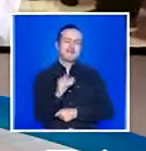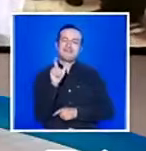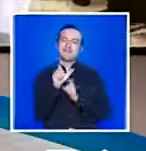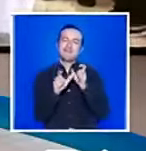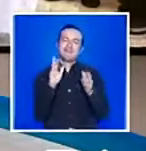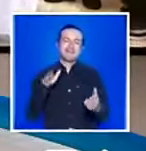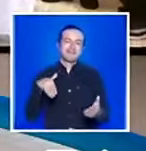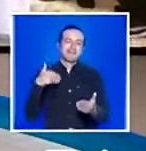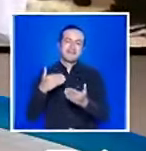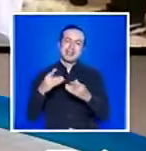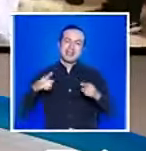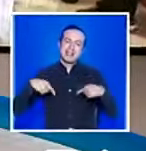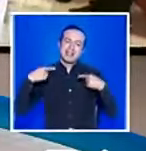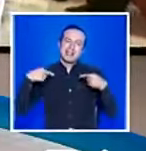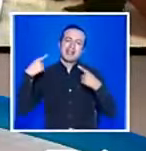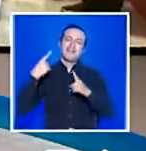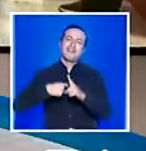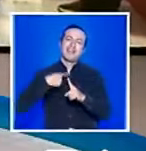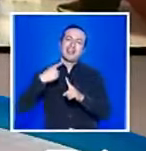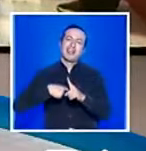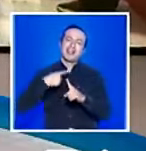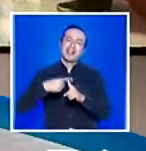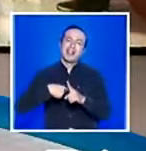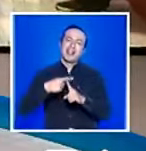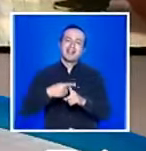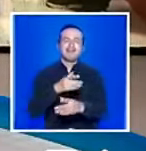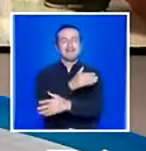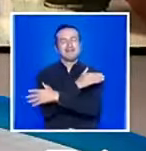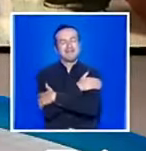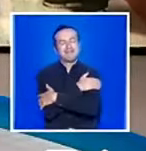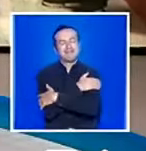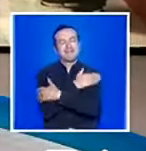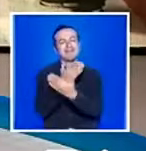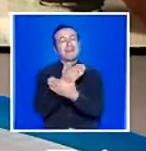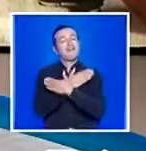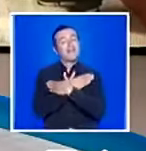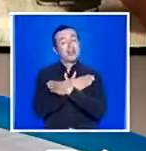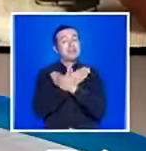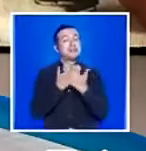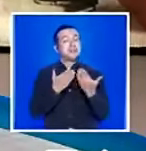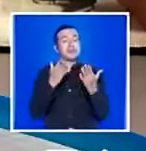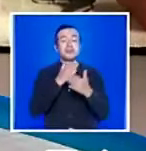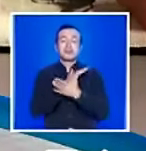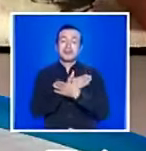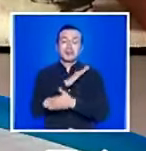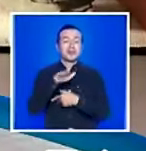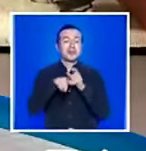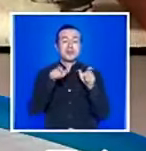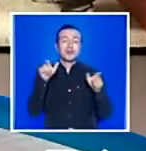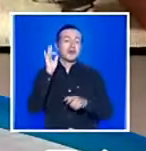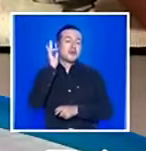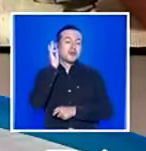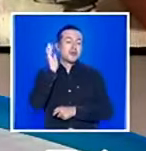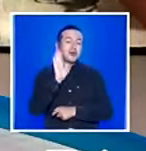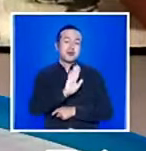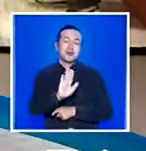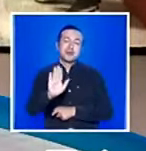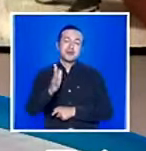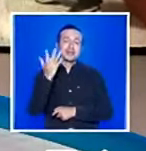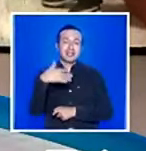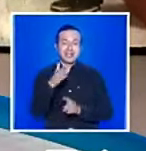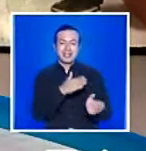van diariamente al mercado Andalucía. Yo les quiero mandar un abrazo y los quiero felicitar. Un saludo también a todas las caseritas que ya se preparan para